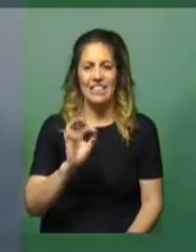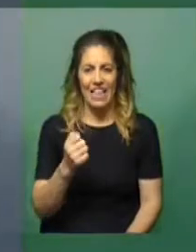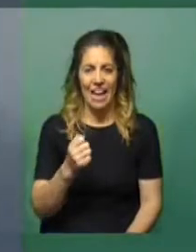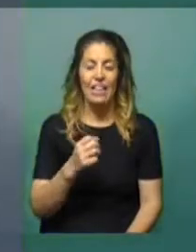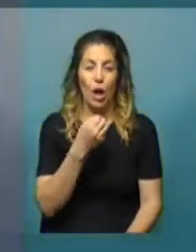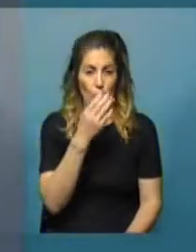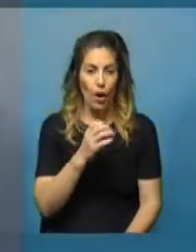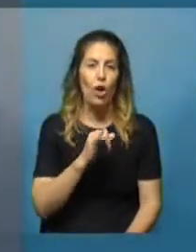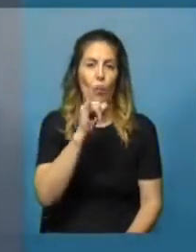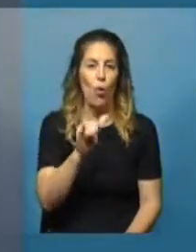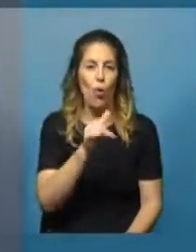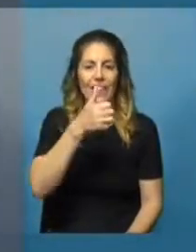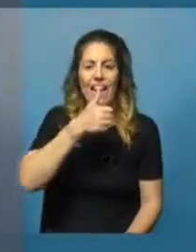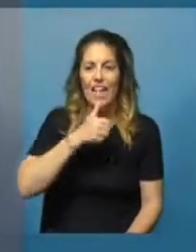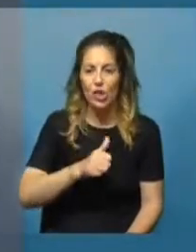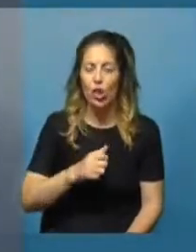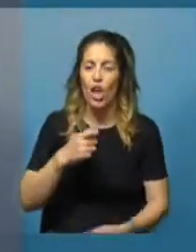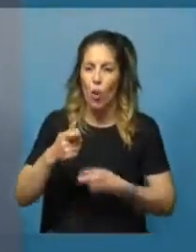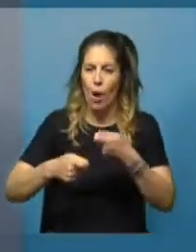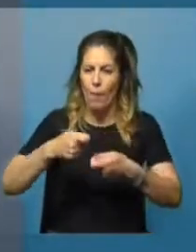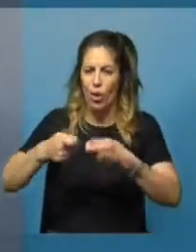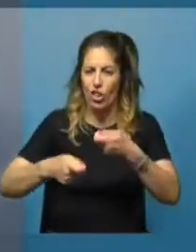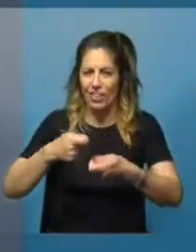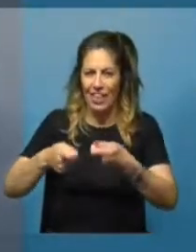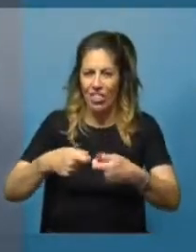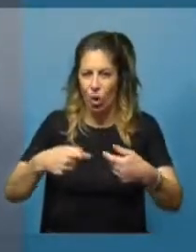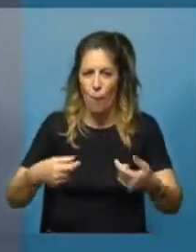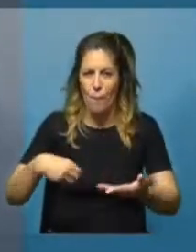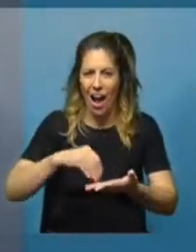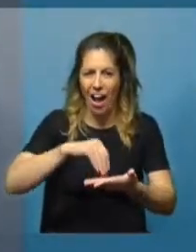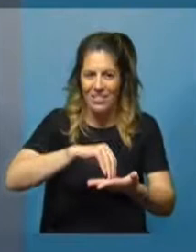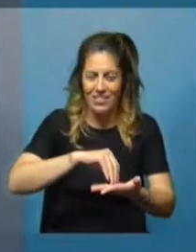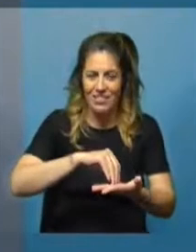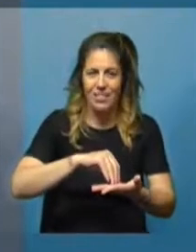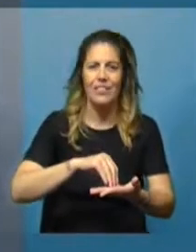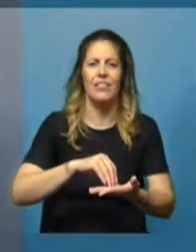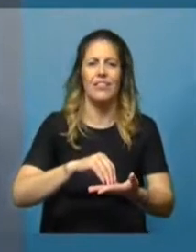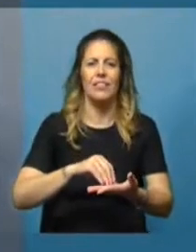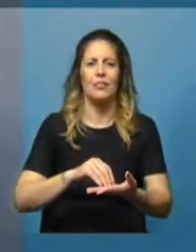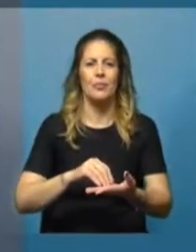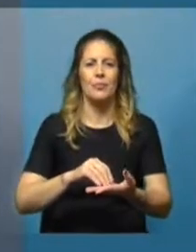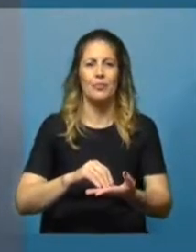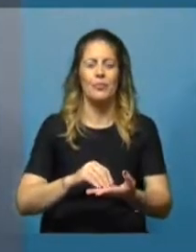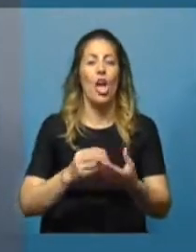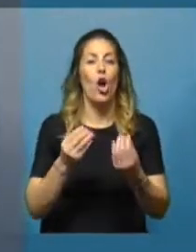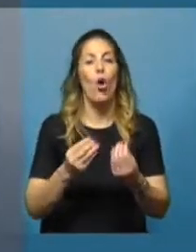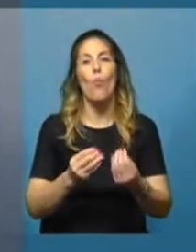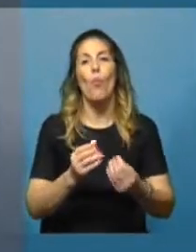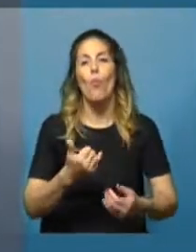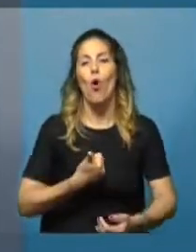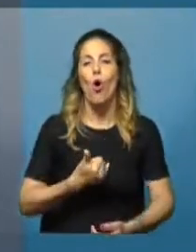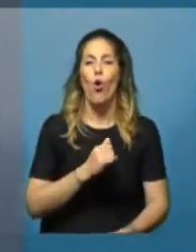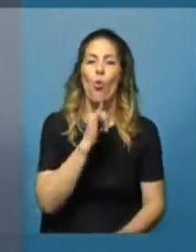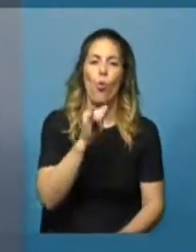historia como de un lugar también como aportando esto que hablábamos de aportar algo más Este y cómo cuenta